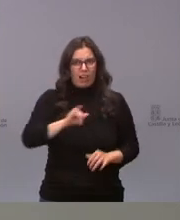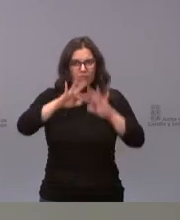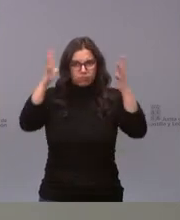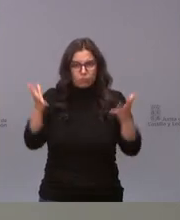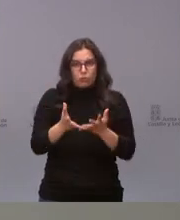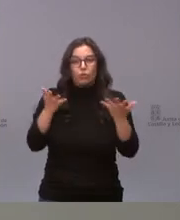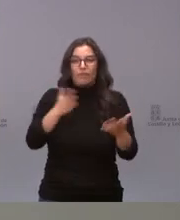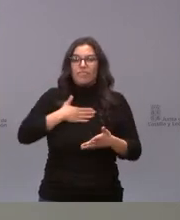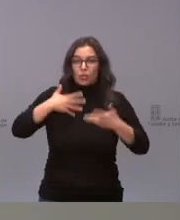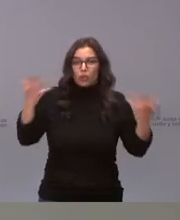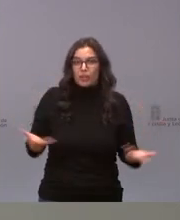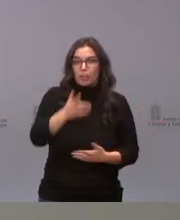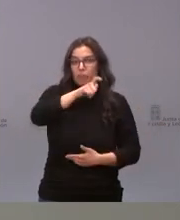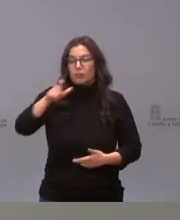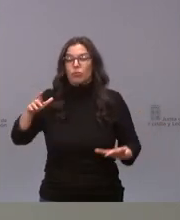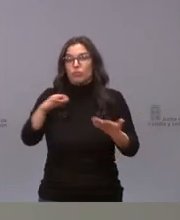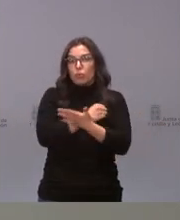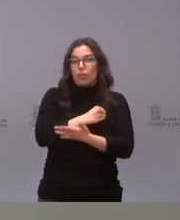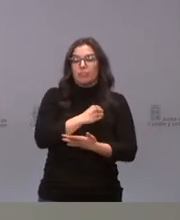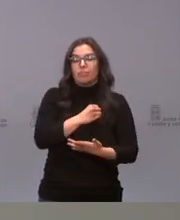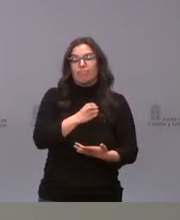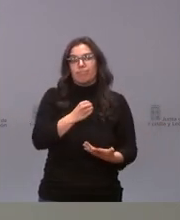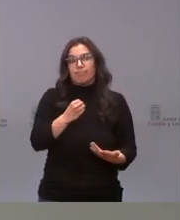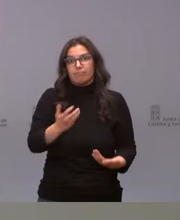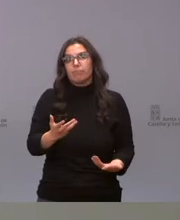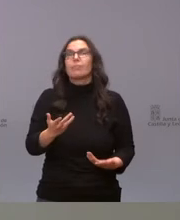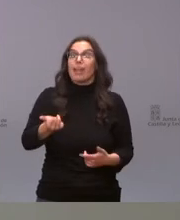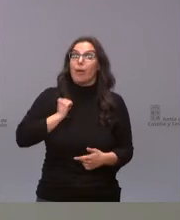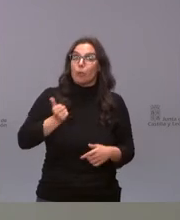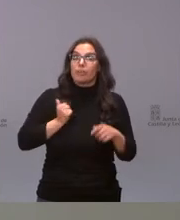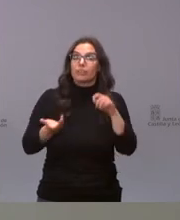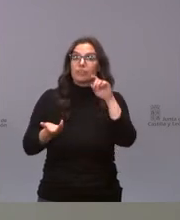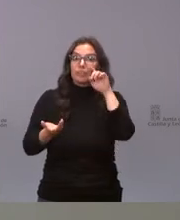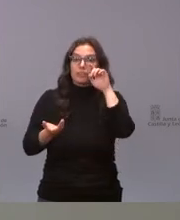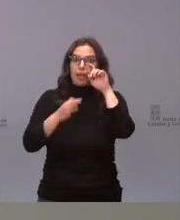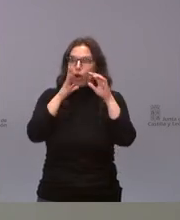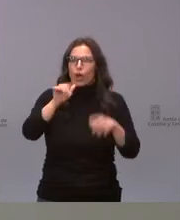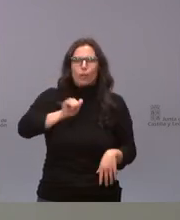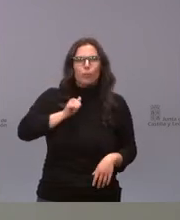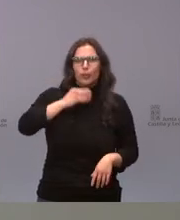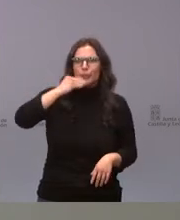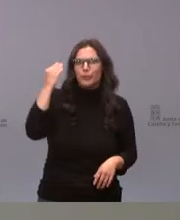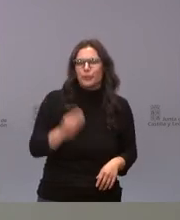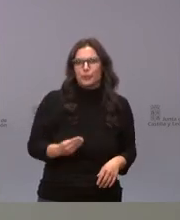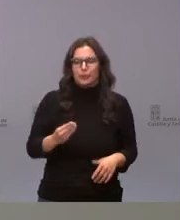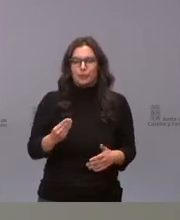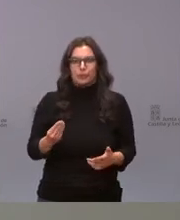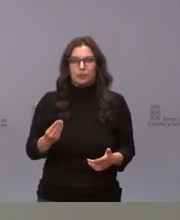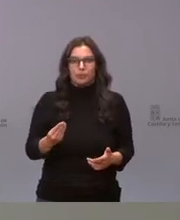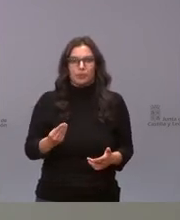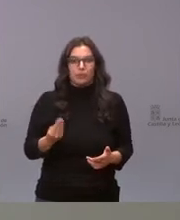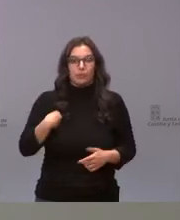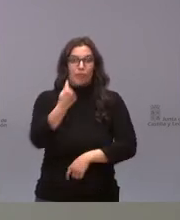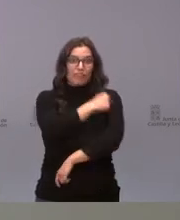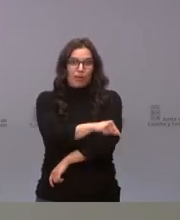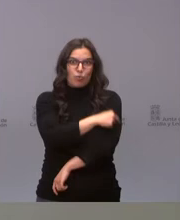quiero animar a todo el mundo a que aproveche la gran oportunidad que nos está proporcionando las